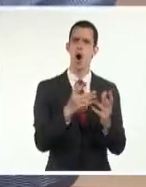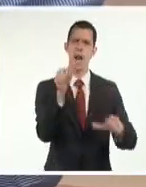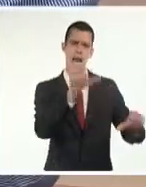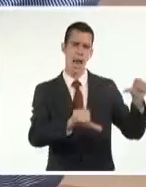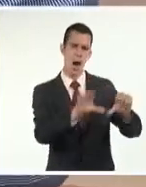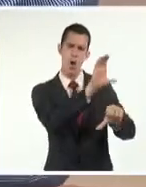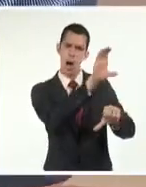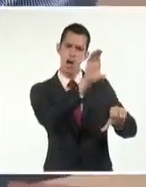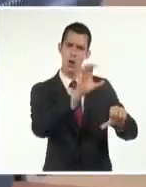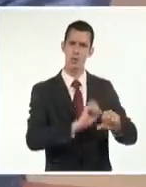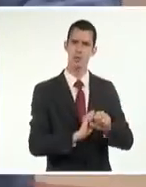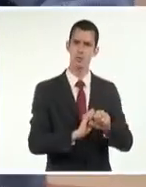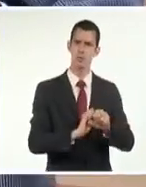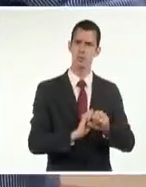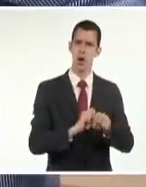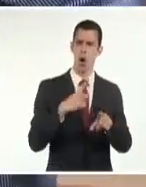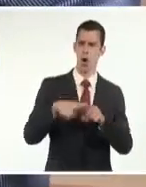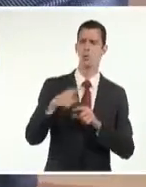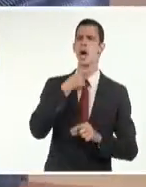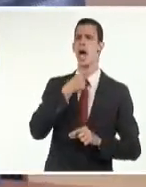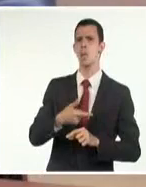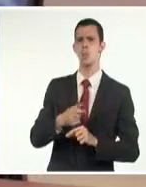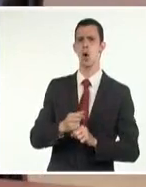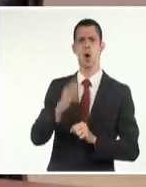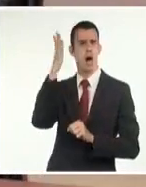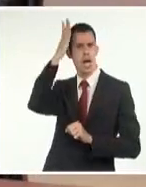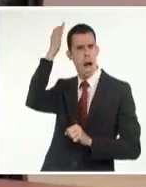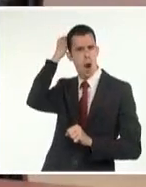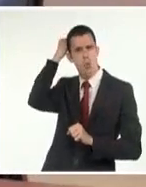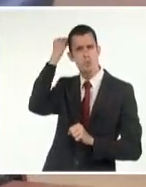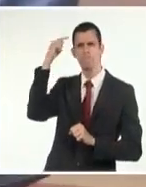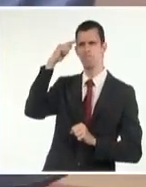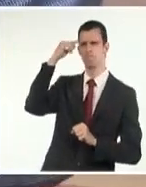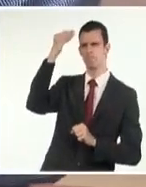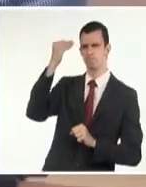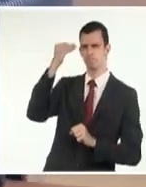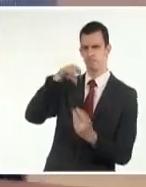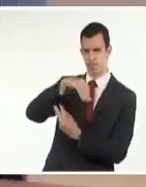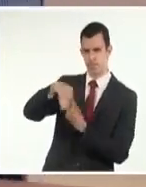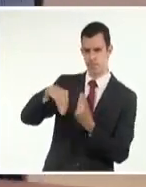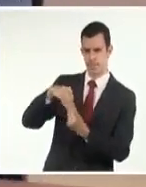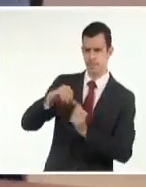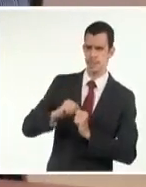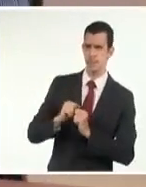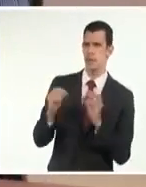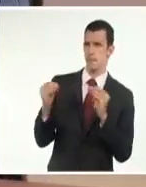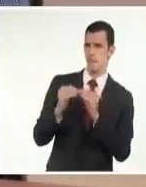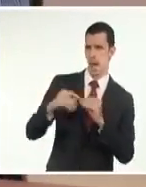propuso Raúl para pasar de un esquema presupuestado a un esquema